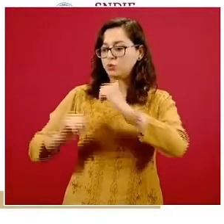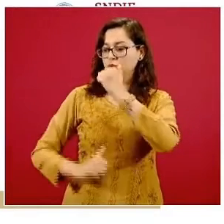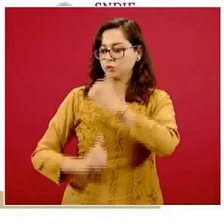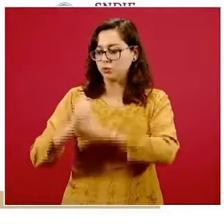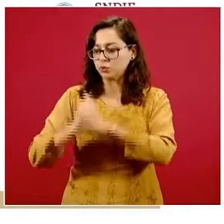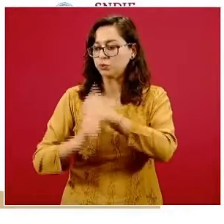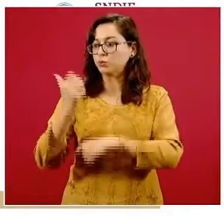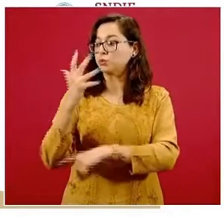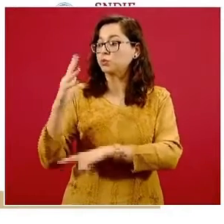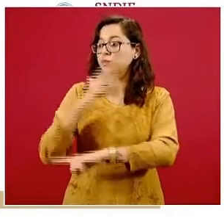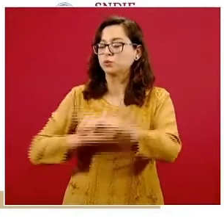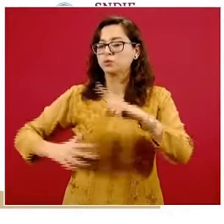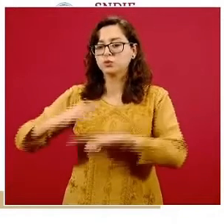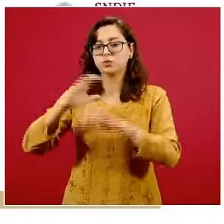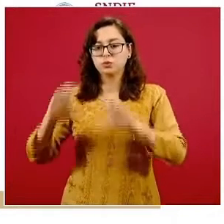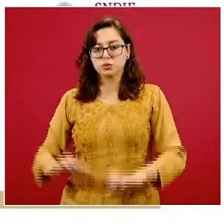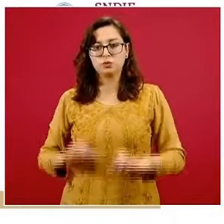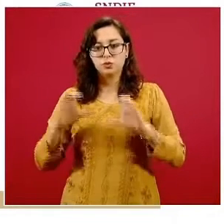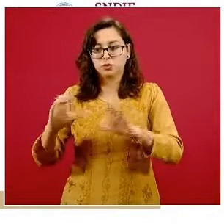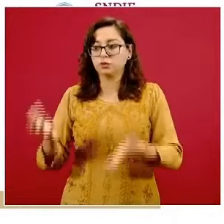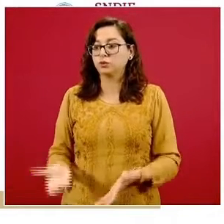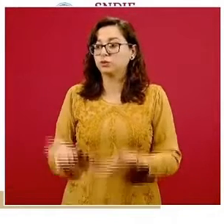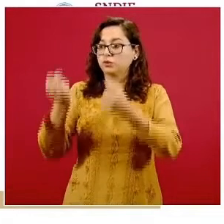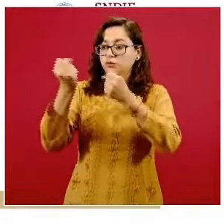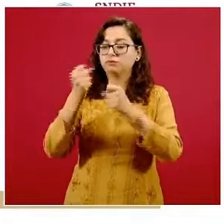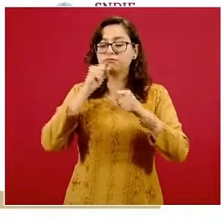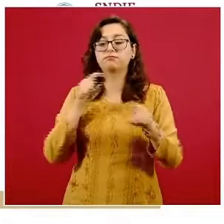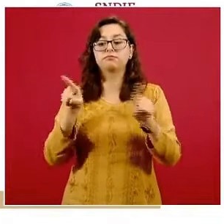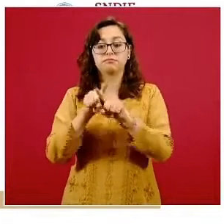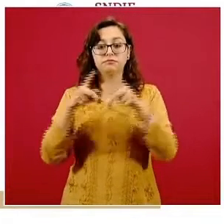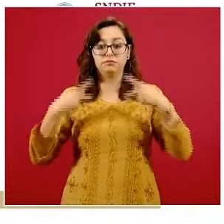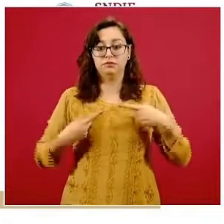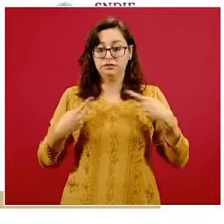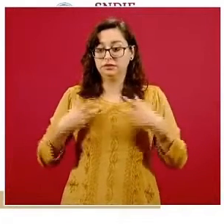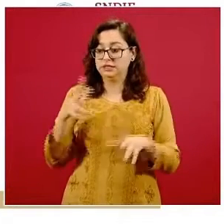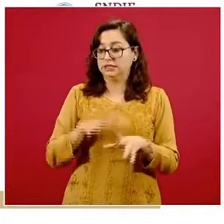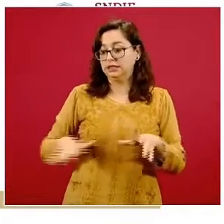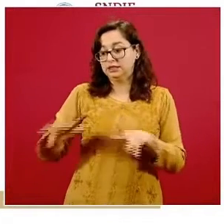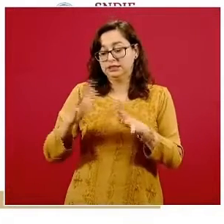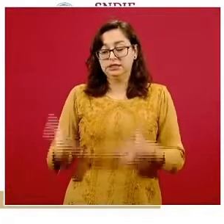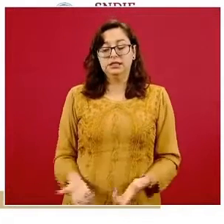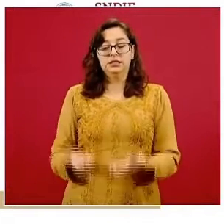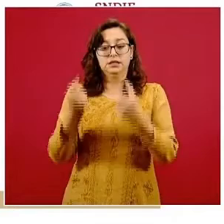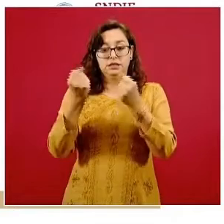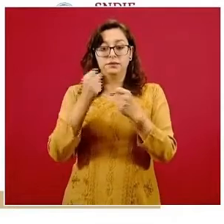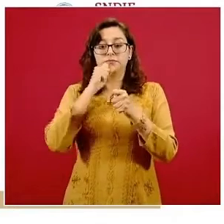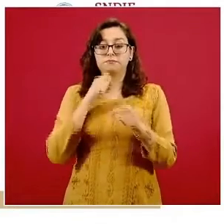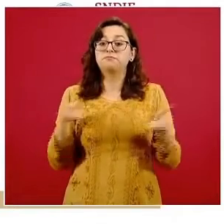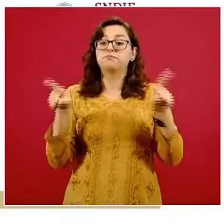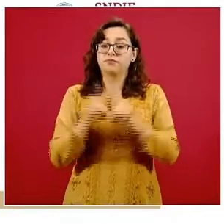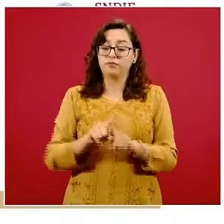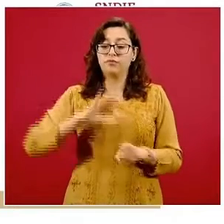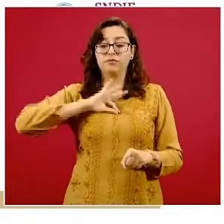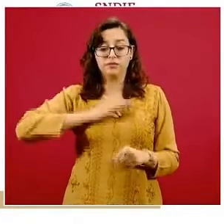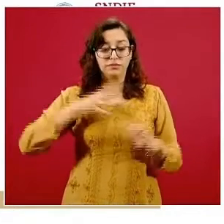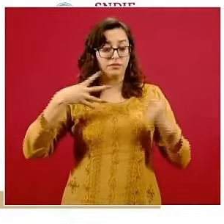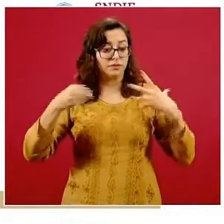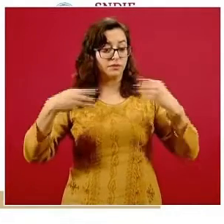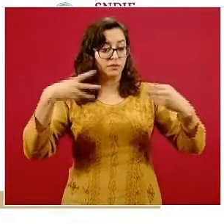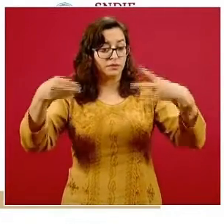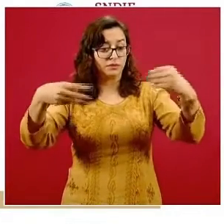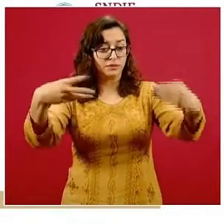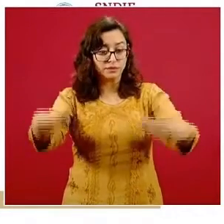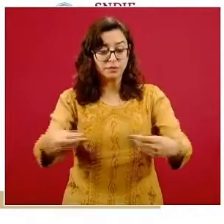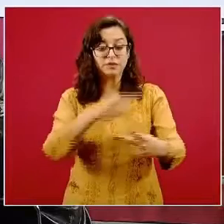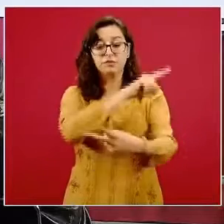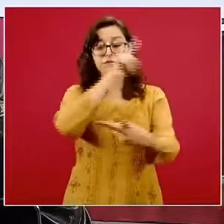recuperación ambiental y social en el territorio, en todos los territorios, y la erradicación de epidemias de sobrepeso,